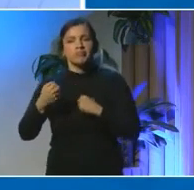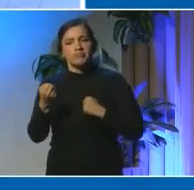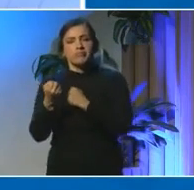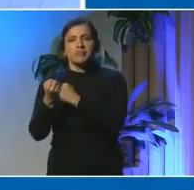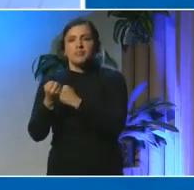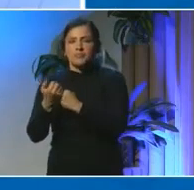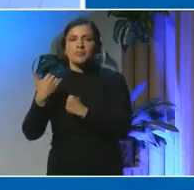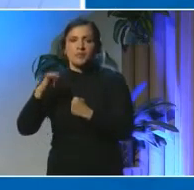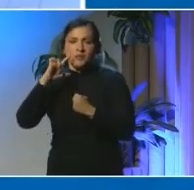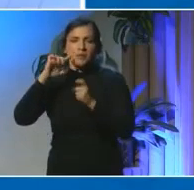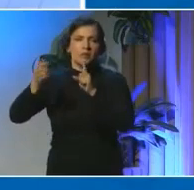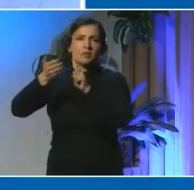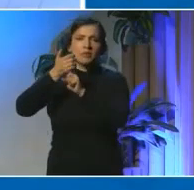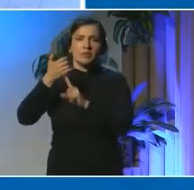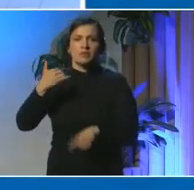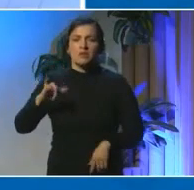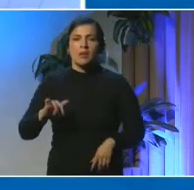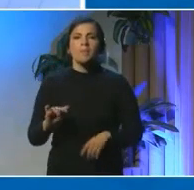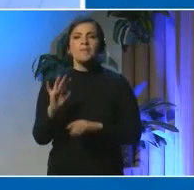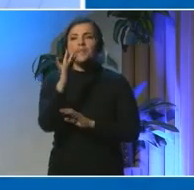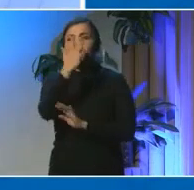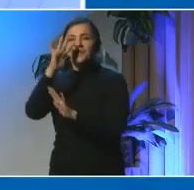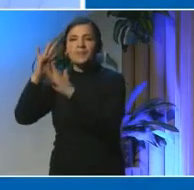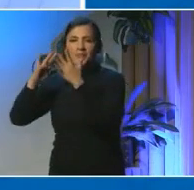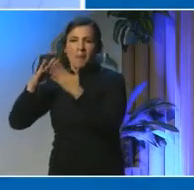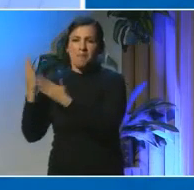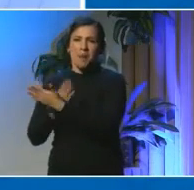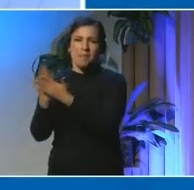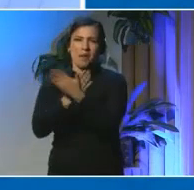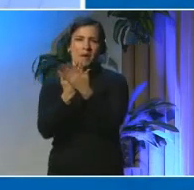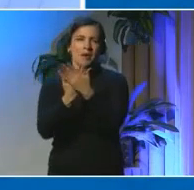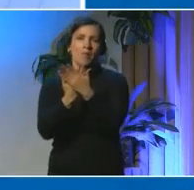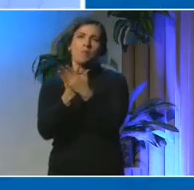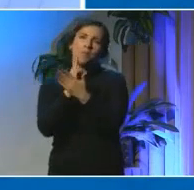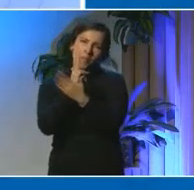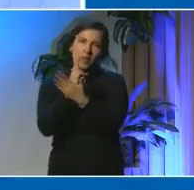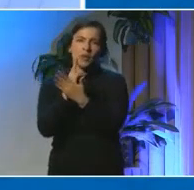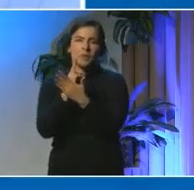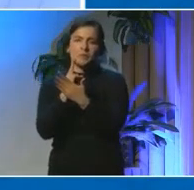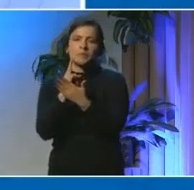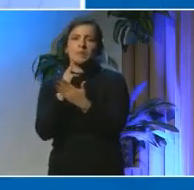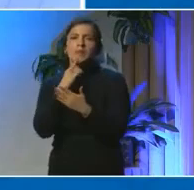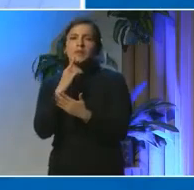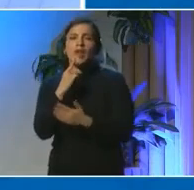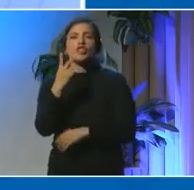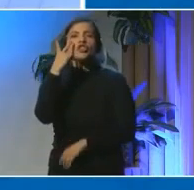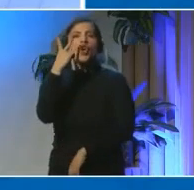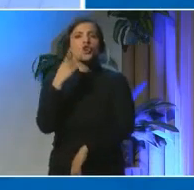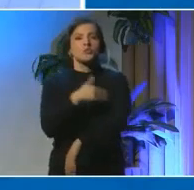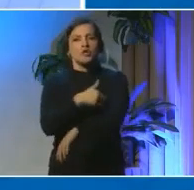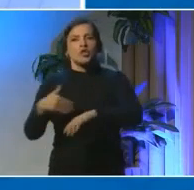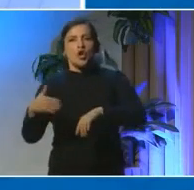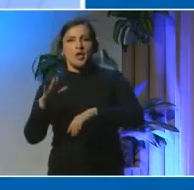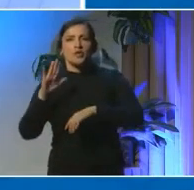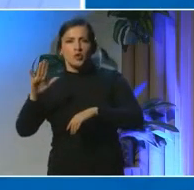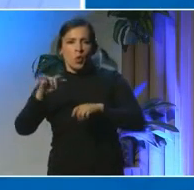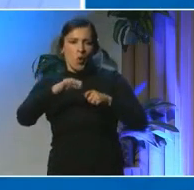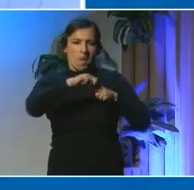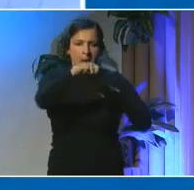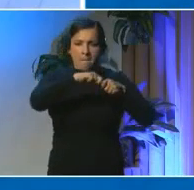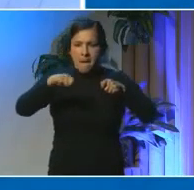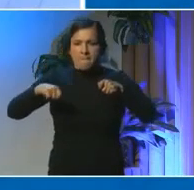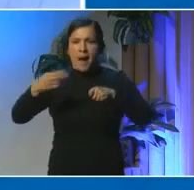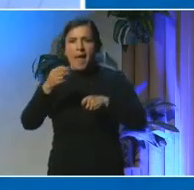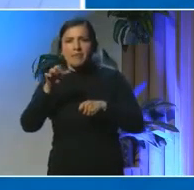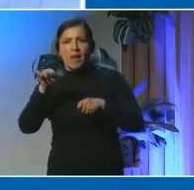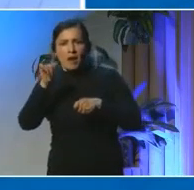logrado evitar la deforestación bueno protegido eh 2 millones de hectáreas en el Brasil pero lo interesante es que